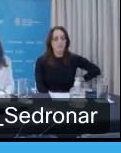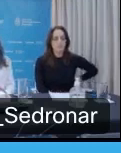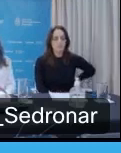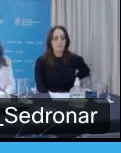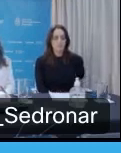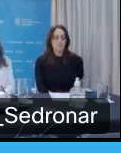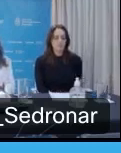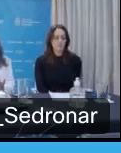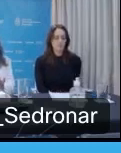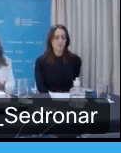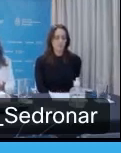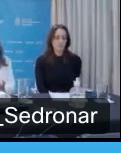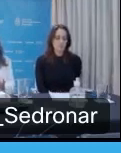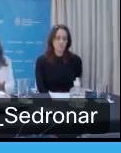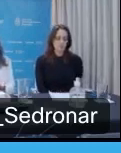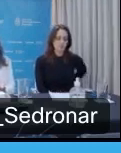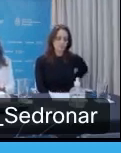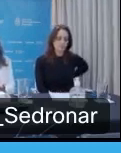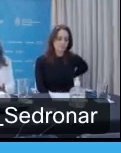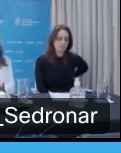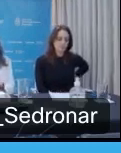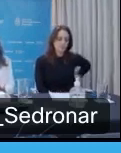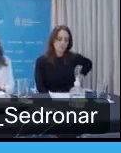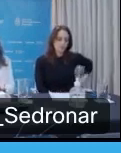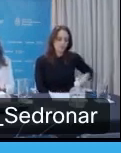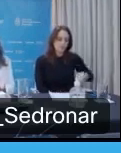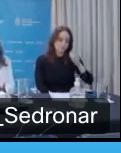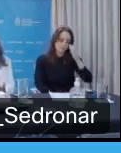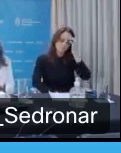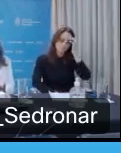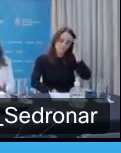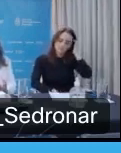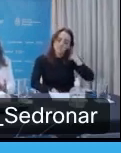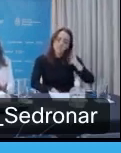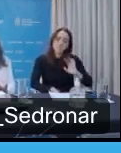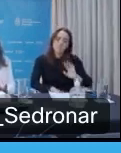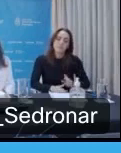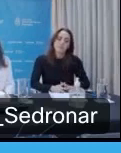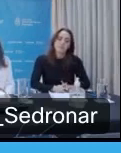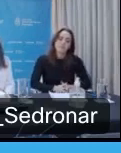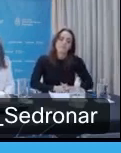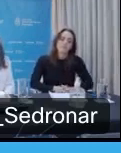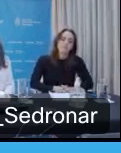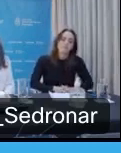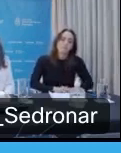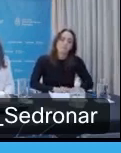convierte en un problema en un momento determinado de la historia, de la evolución, digamos,